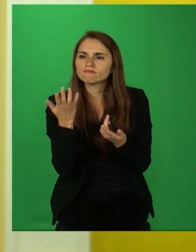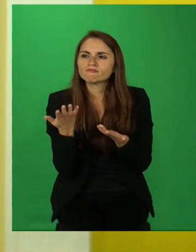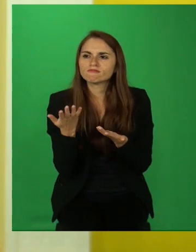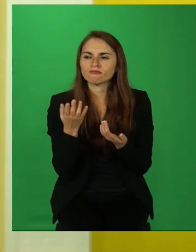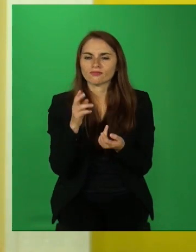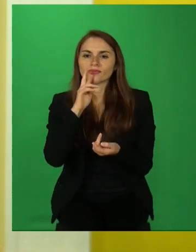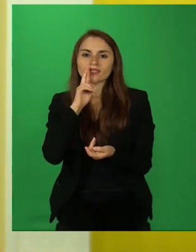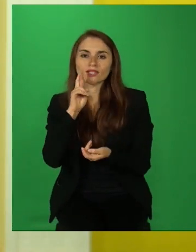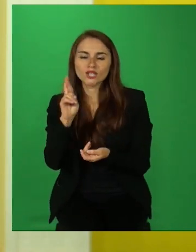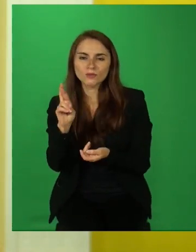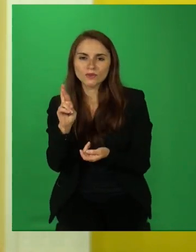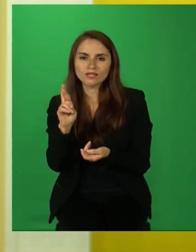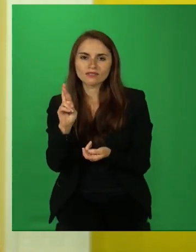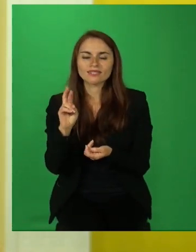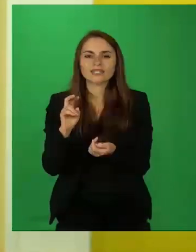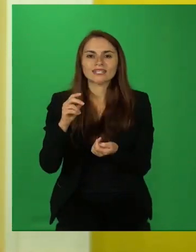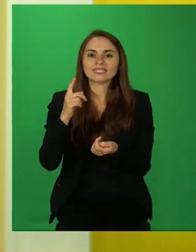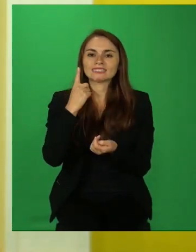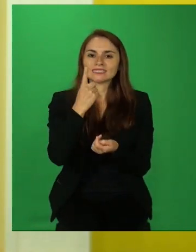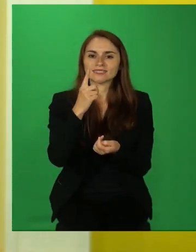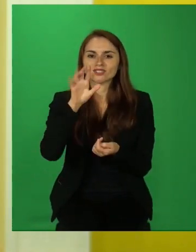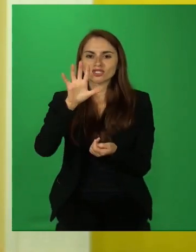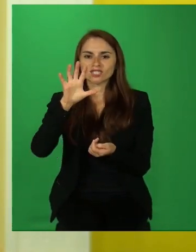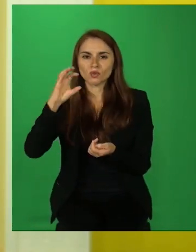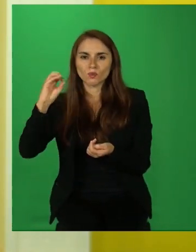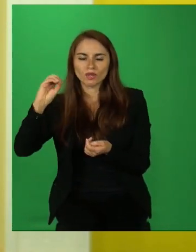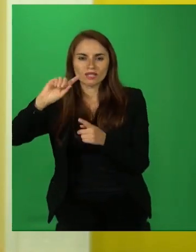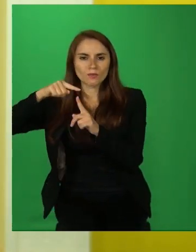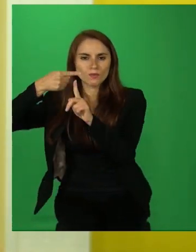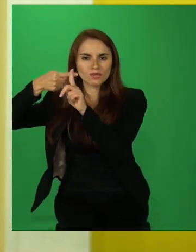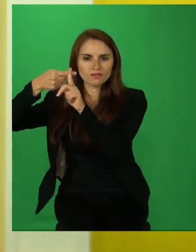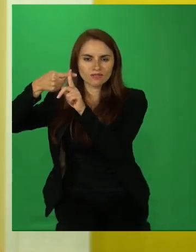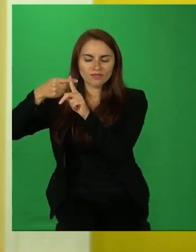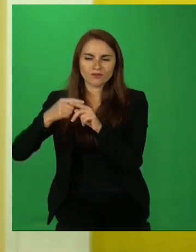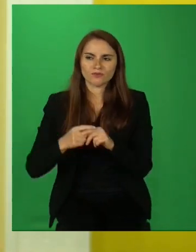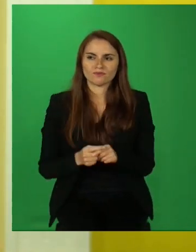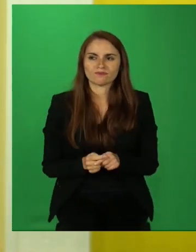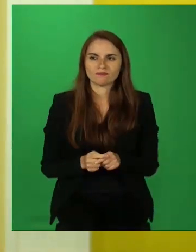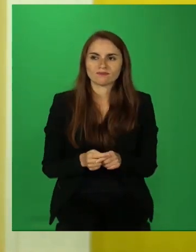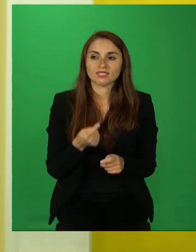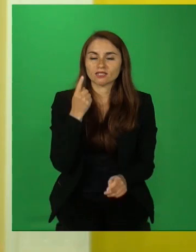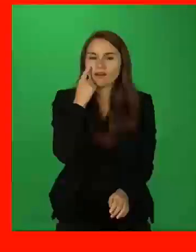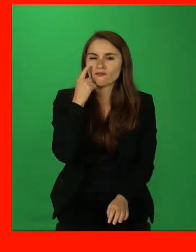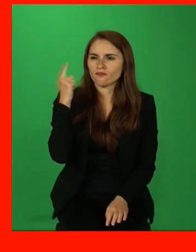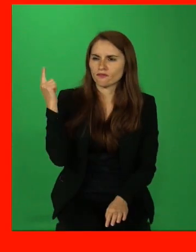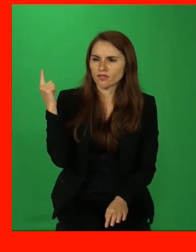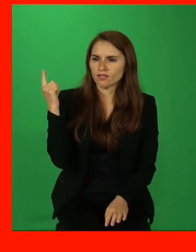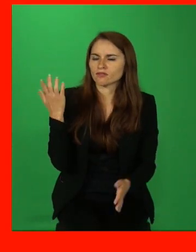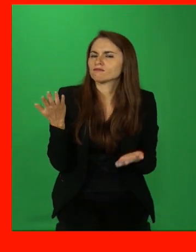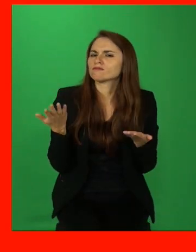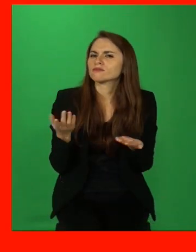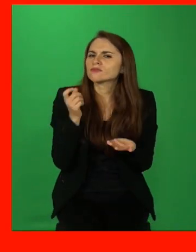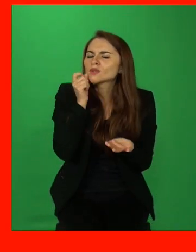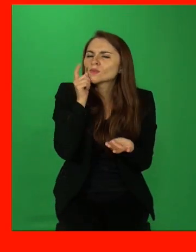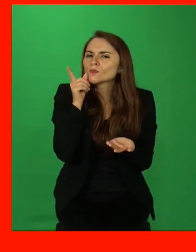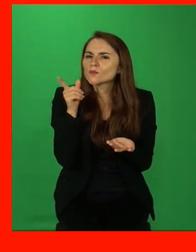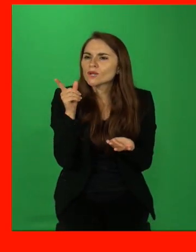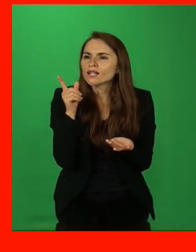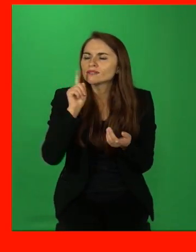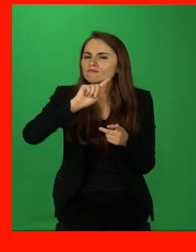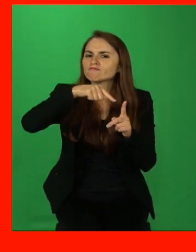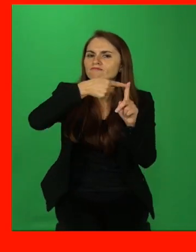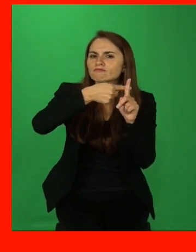nos va a dar 150 positivo fíjate entonces cuál es el